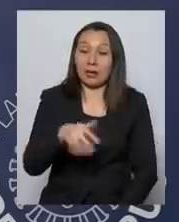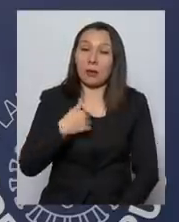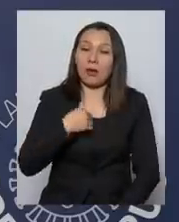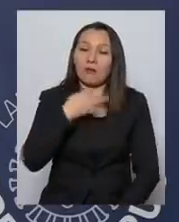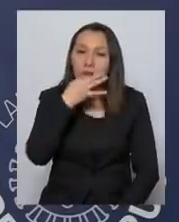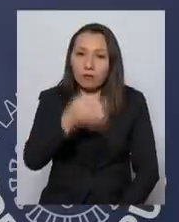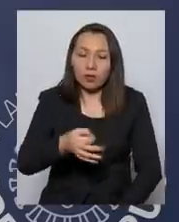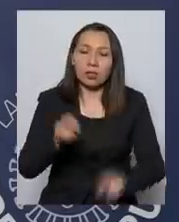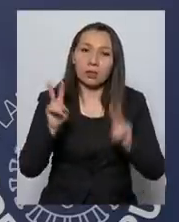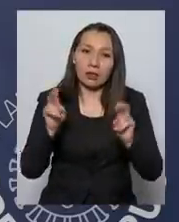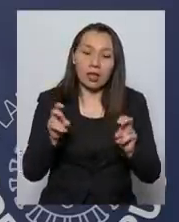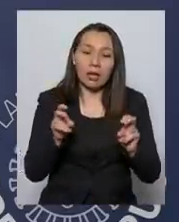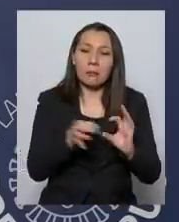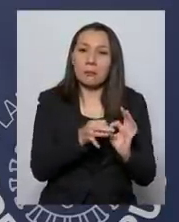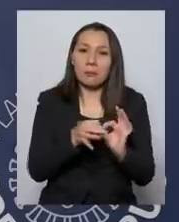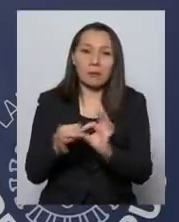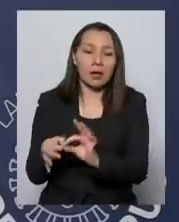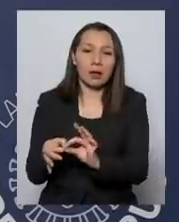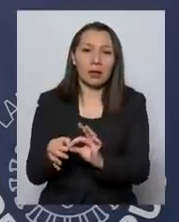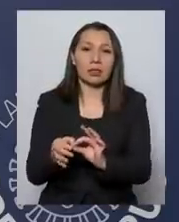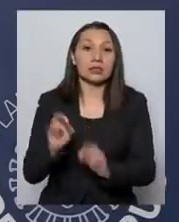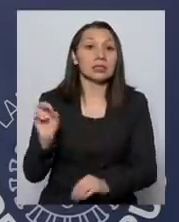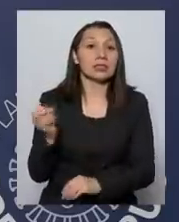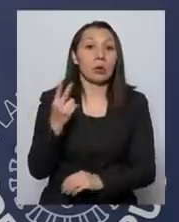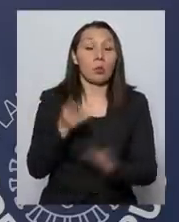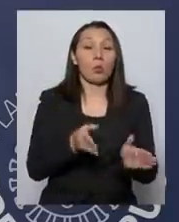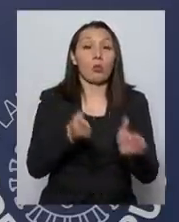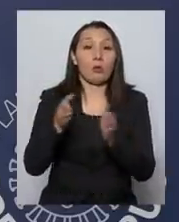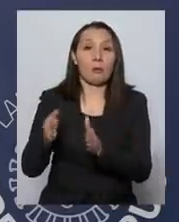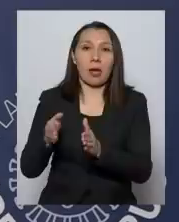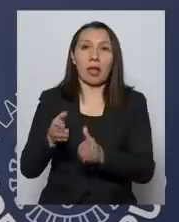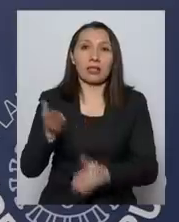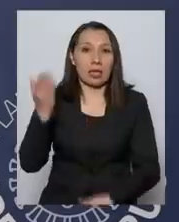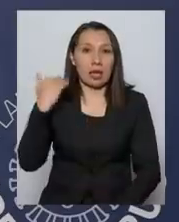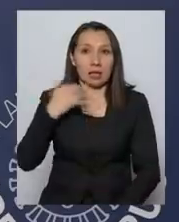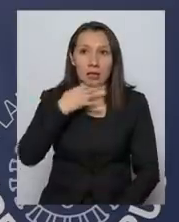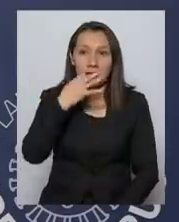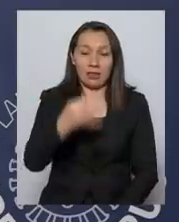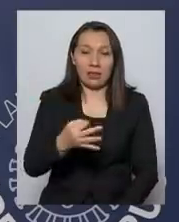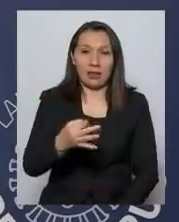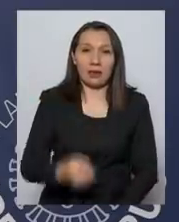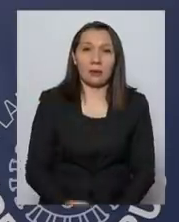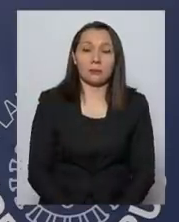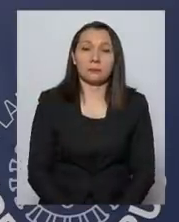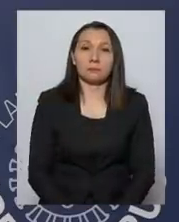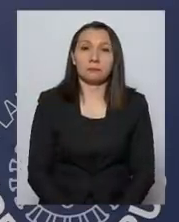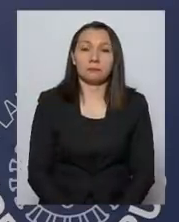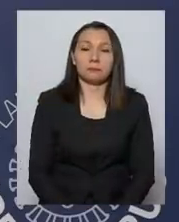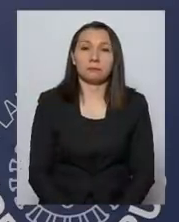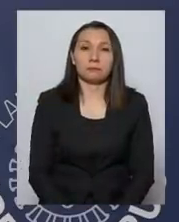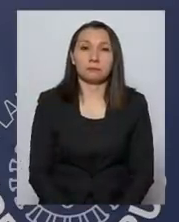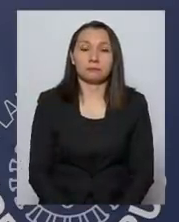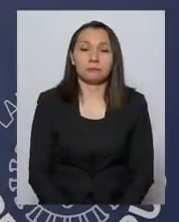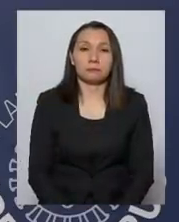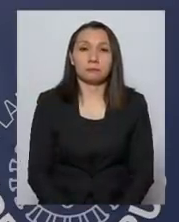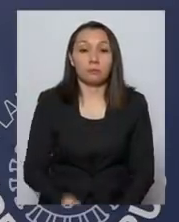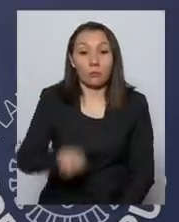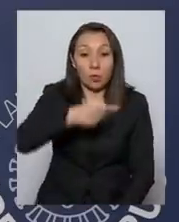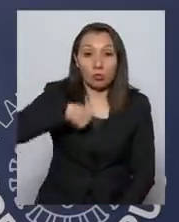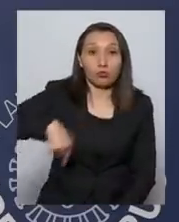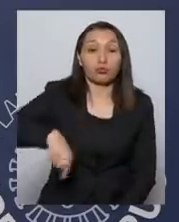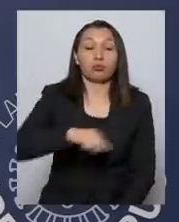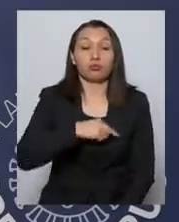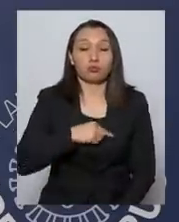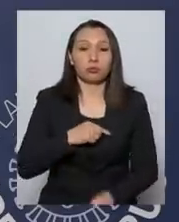referir a la segunda parte que señalaba, que es la siguiente.